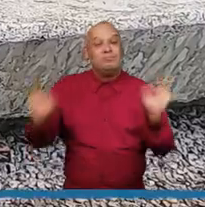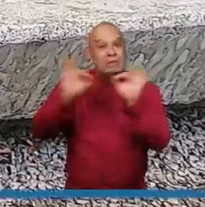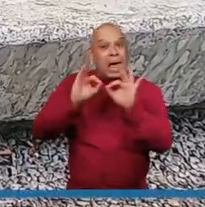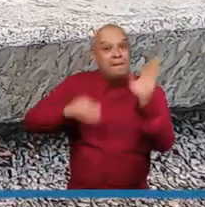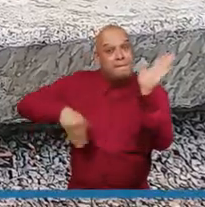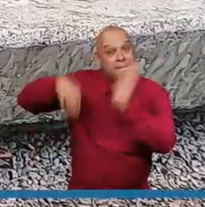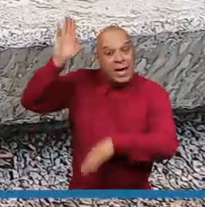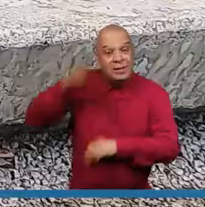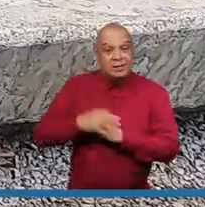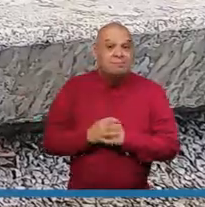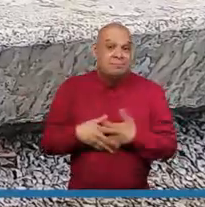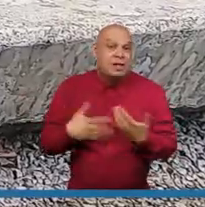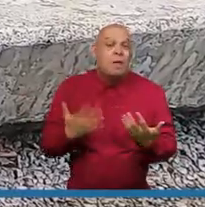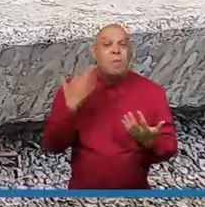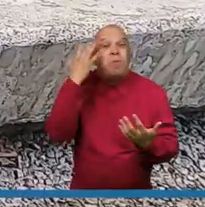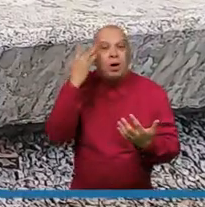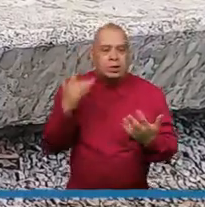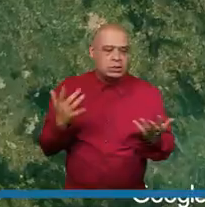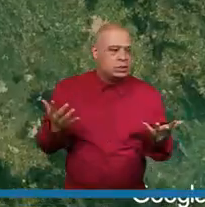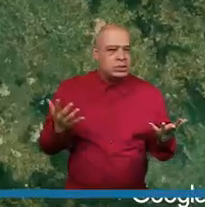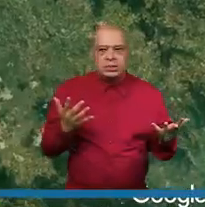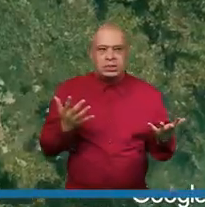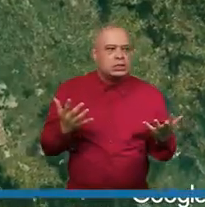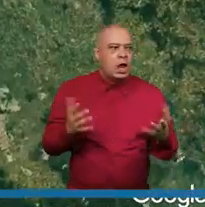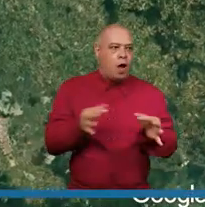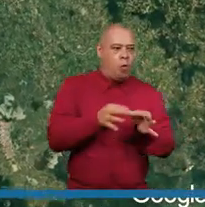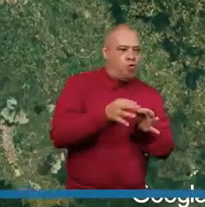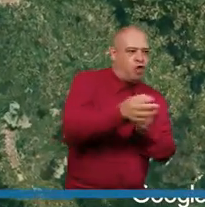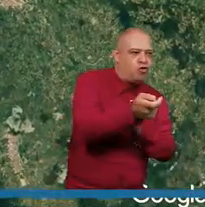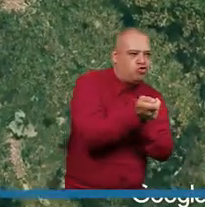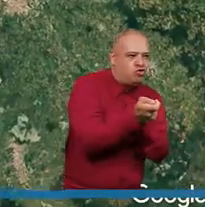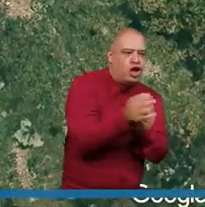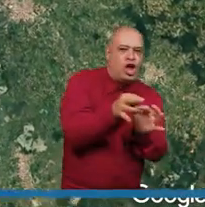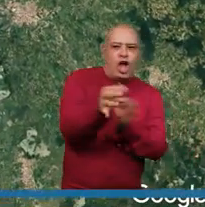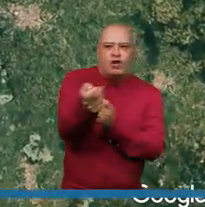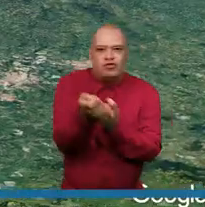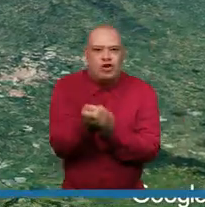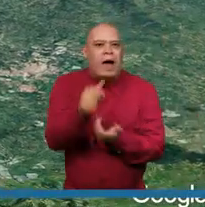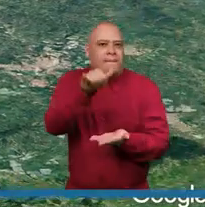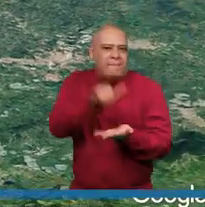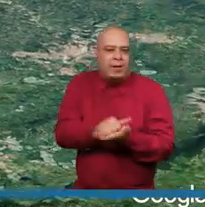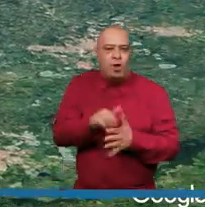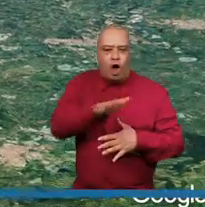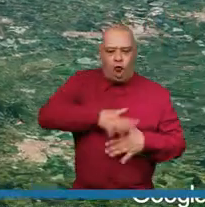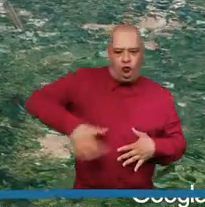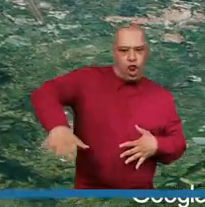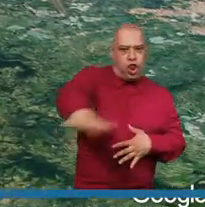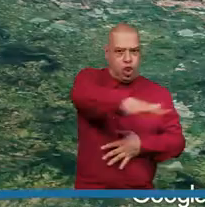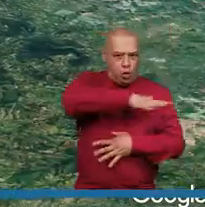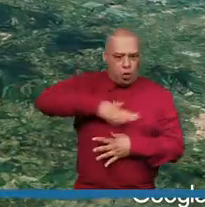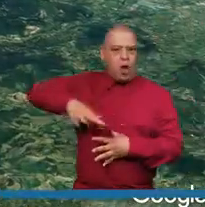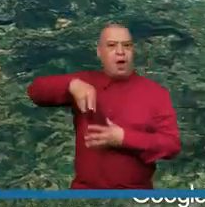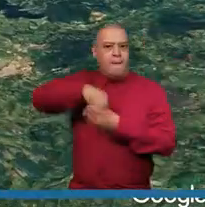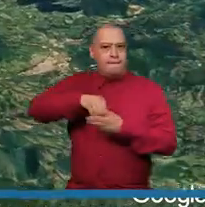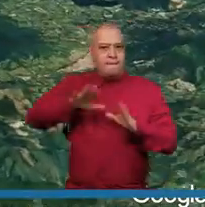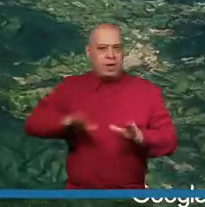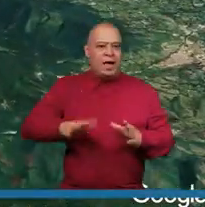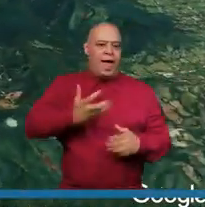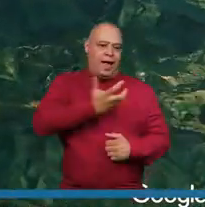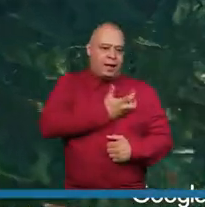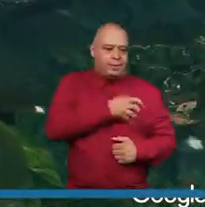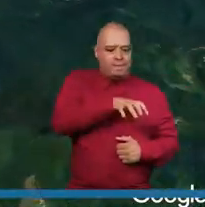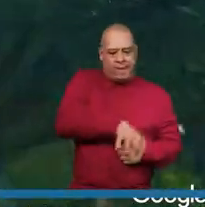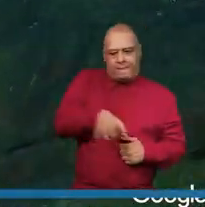cuando empiezan a encontrarse esos territorios con municipios. Un mismo lugar geográfico donde se componen varias